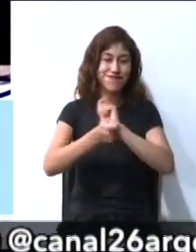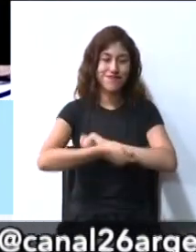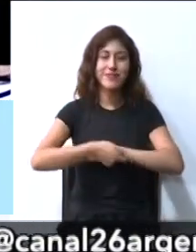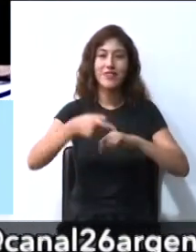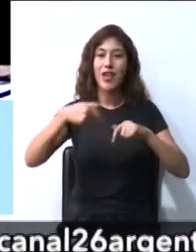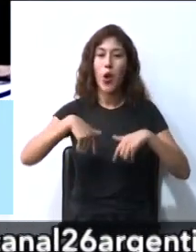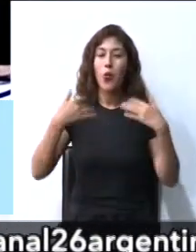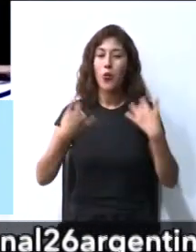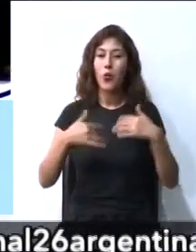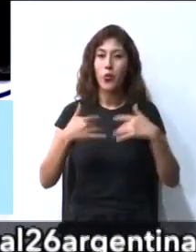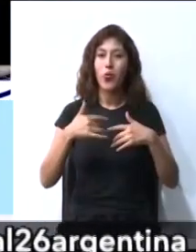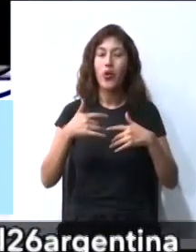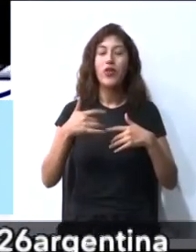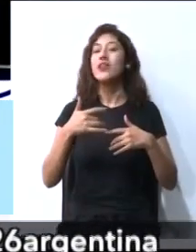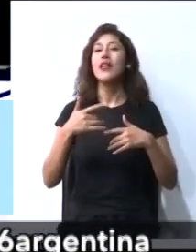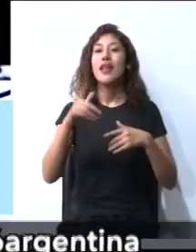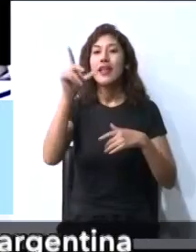todo el país.